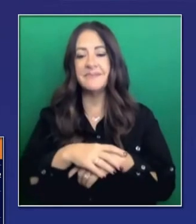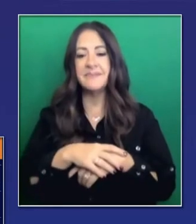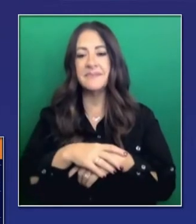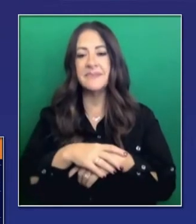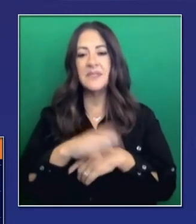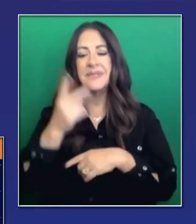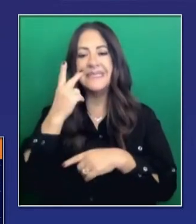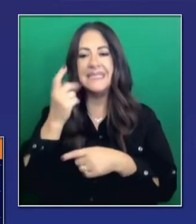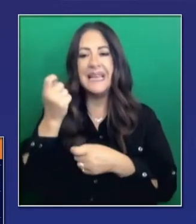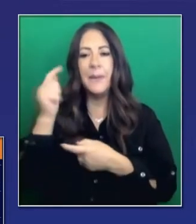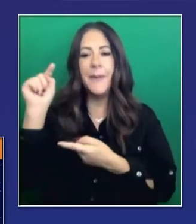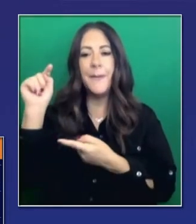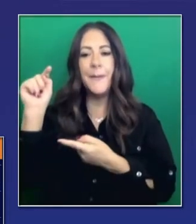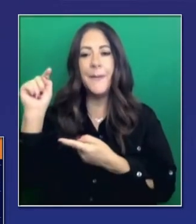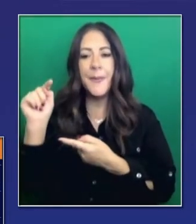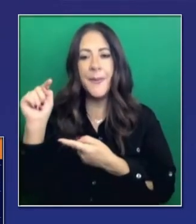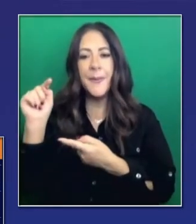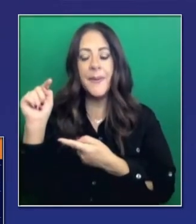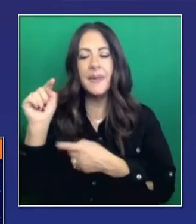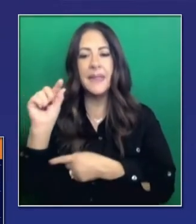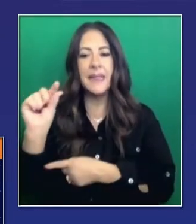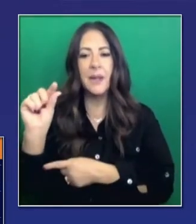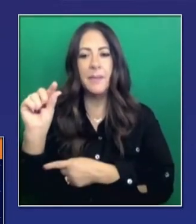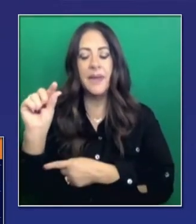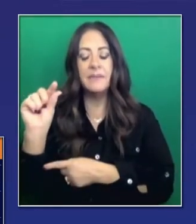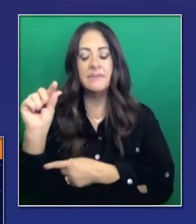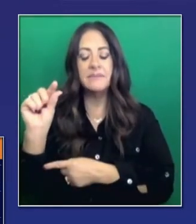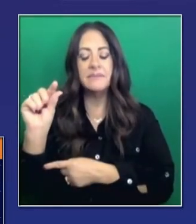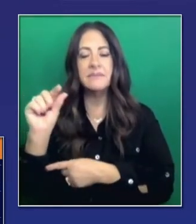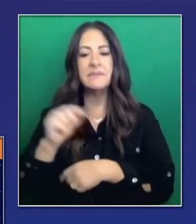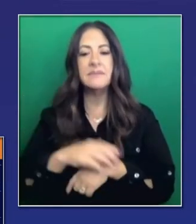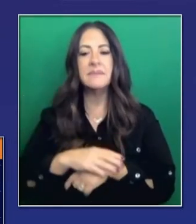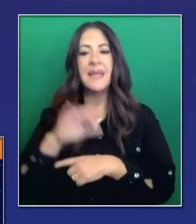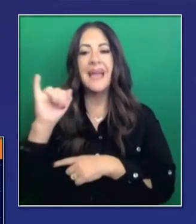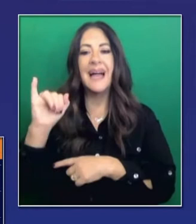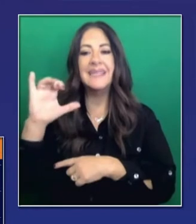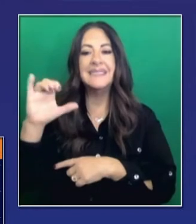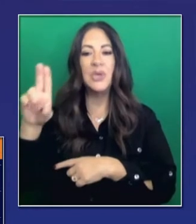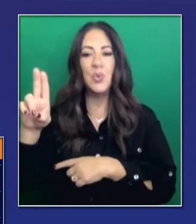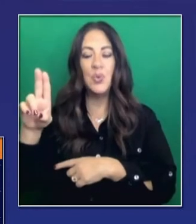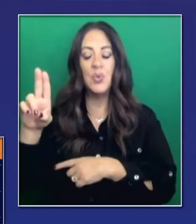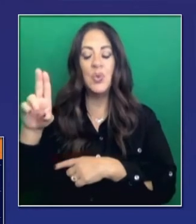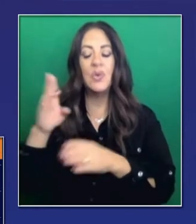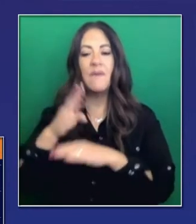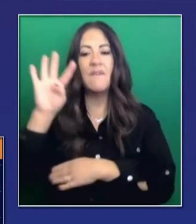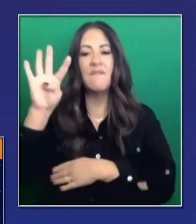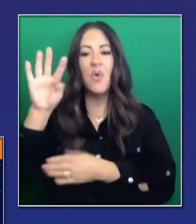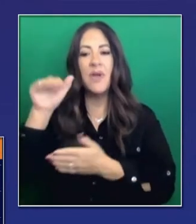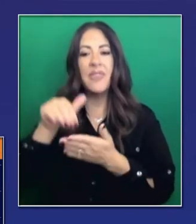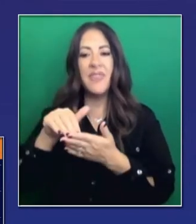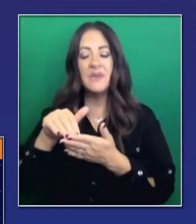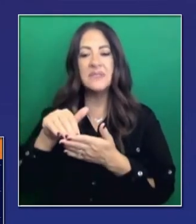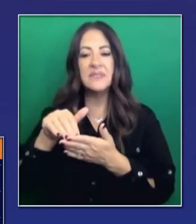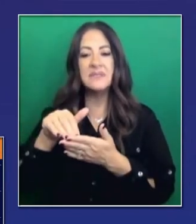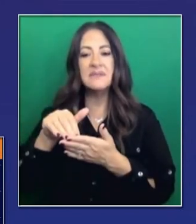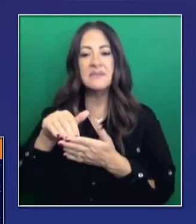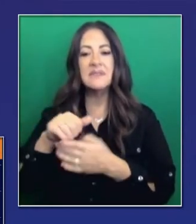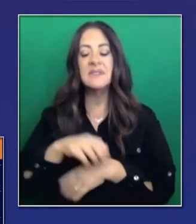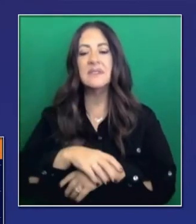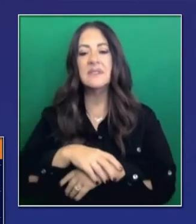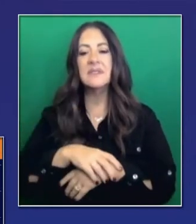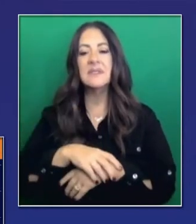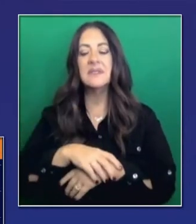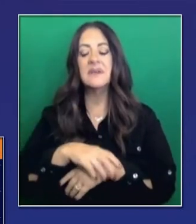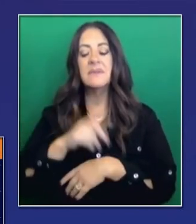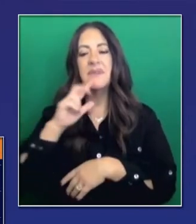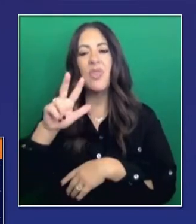comenzando a menguar un poco ese crecimiento. También en admisiones a cuidados intensivos,